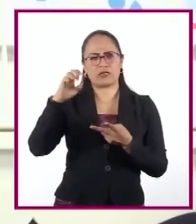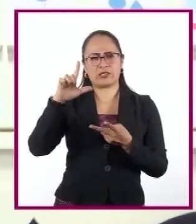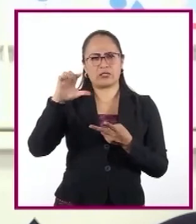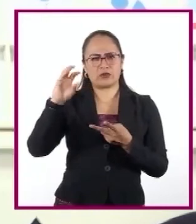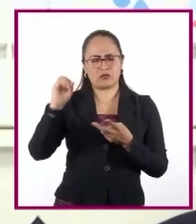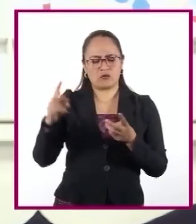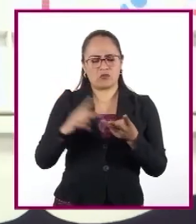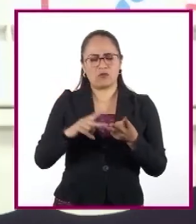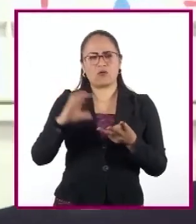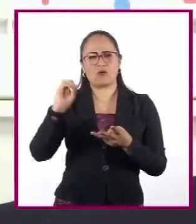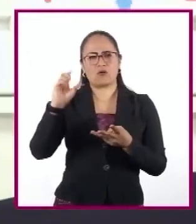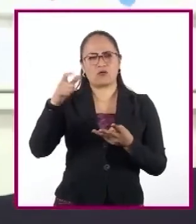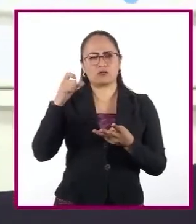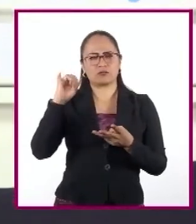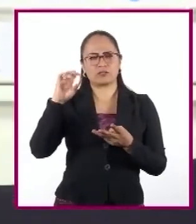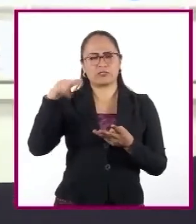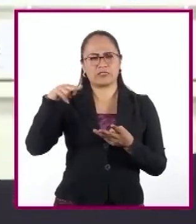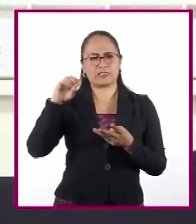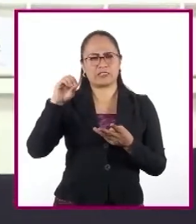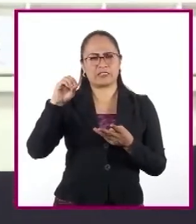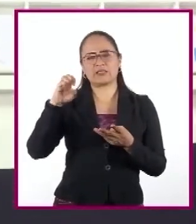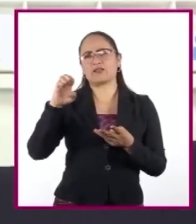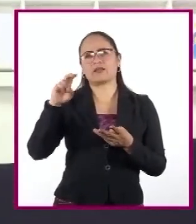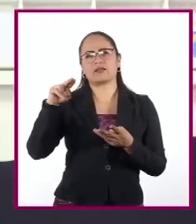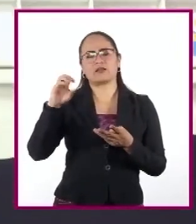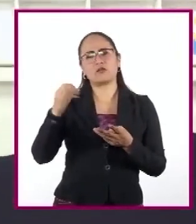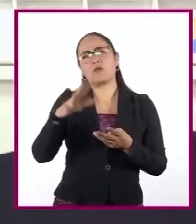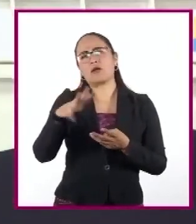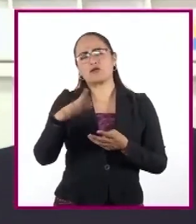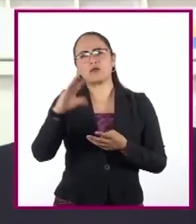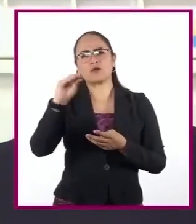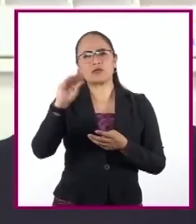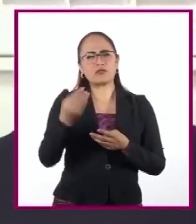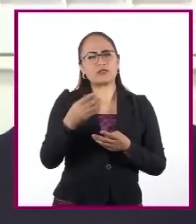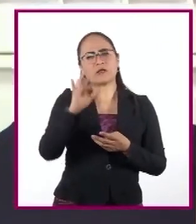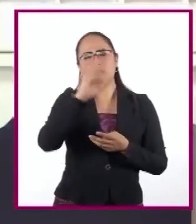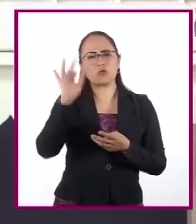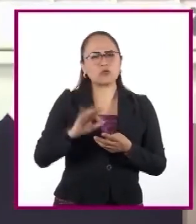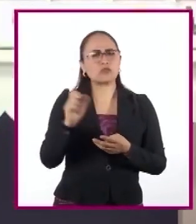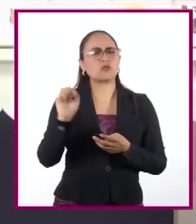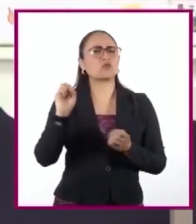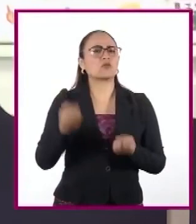del 91% de todos los átomos del universo son de hidrógeno,